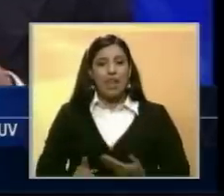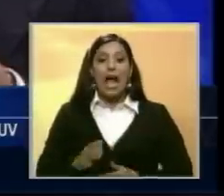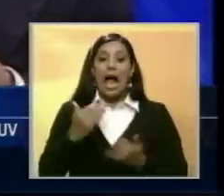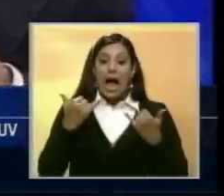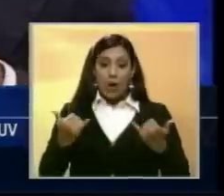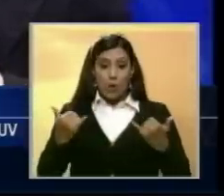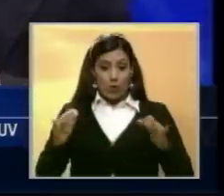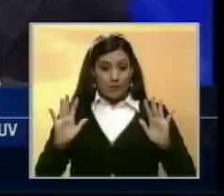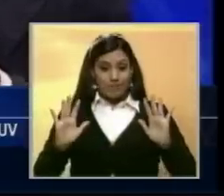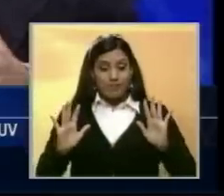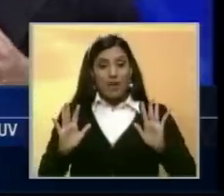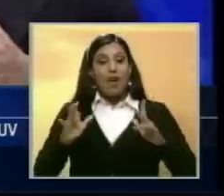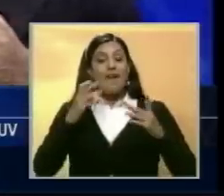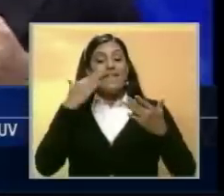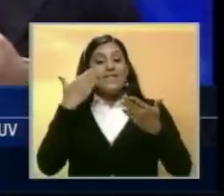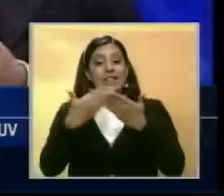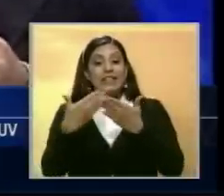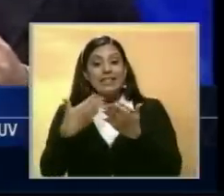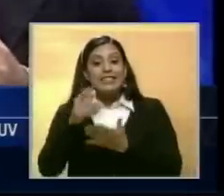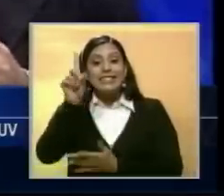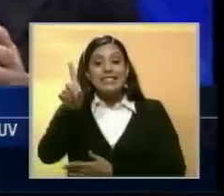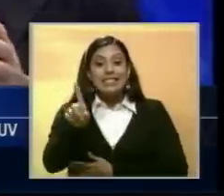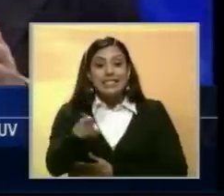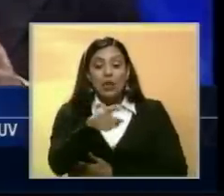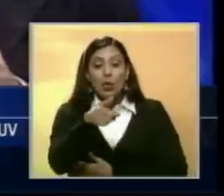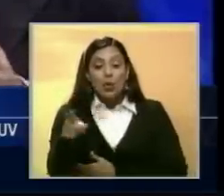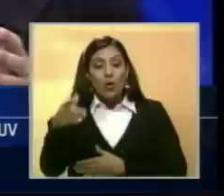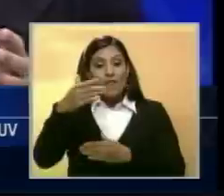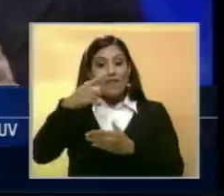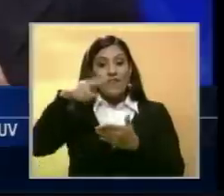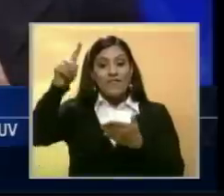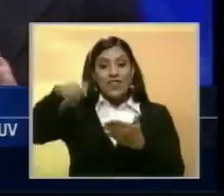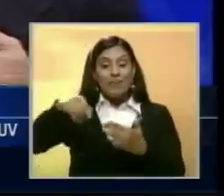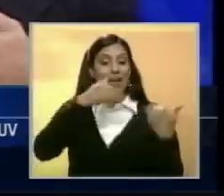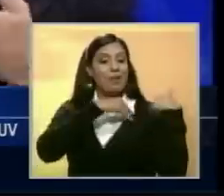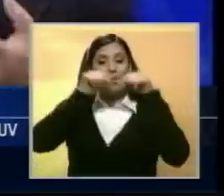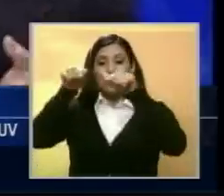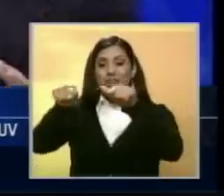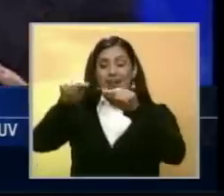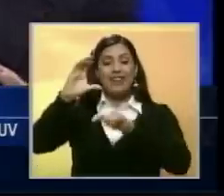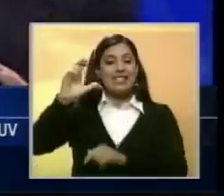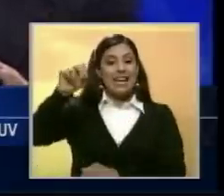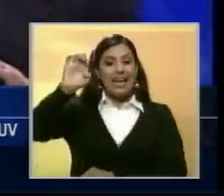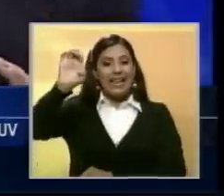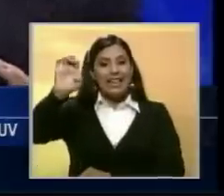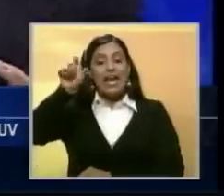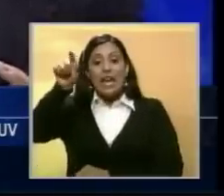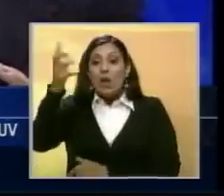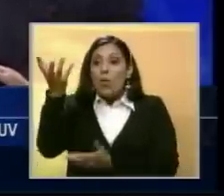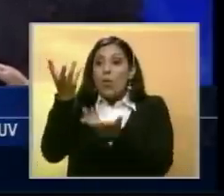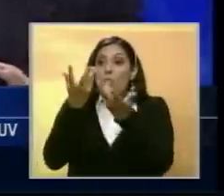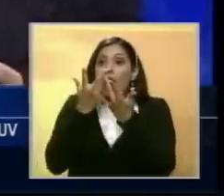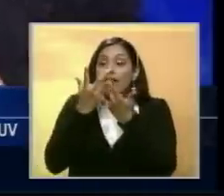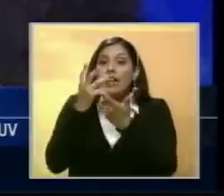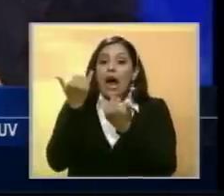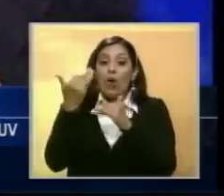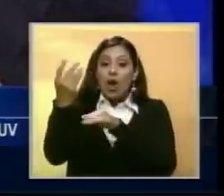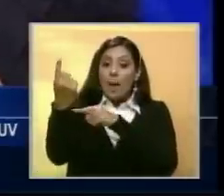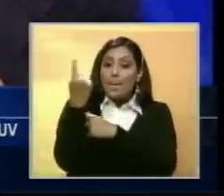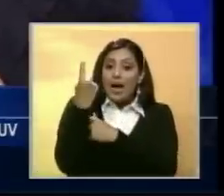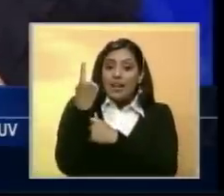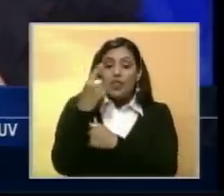Ahora, la validación de que esa firma, el CNE es el órgano rector y es el que tiene que decir cuáles son los pasos.